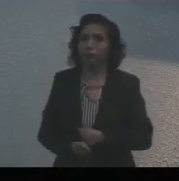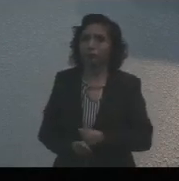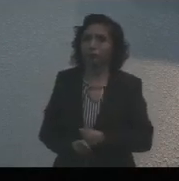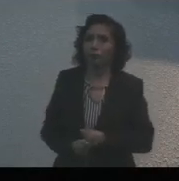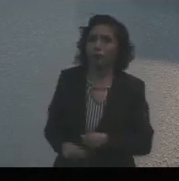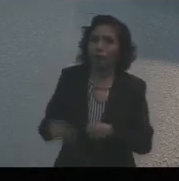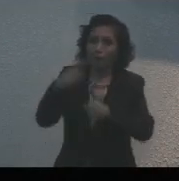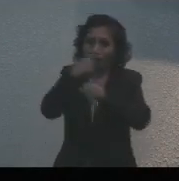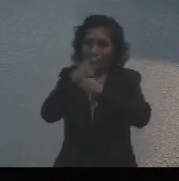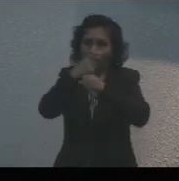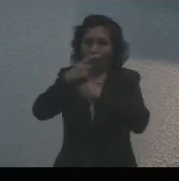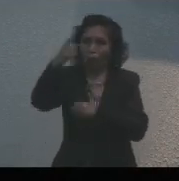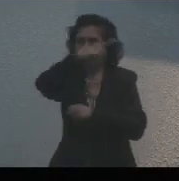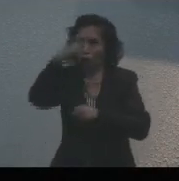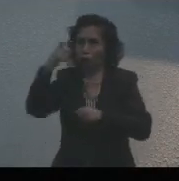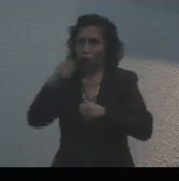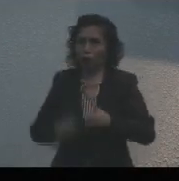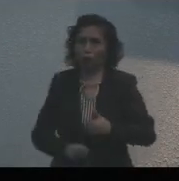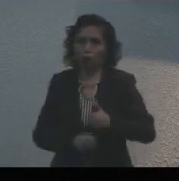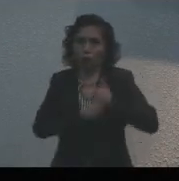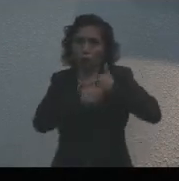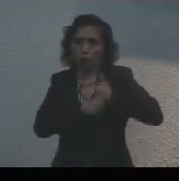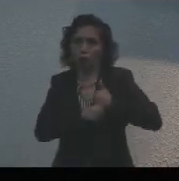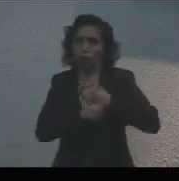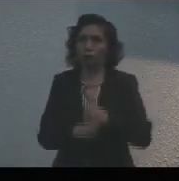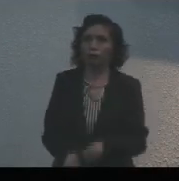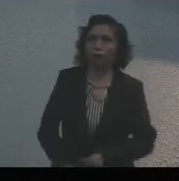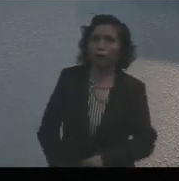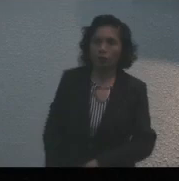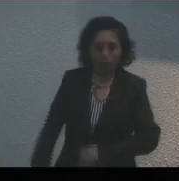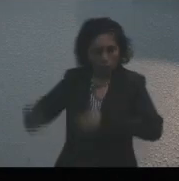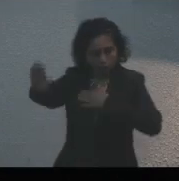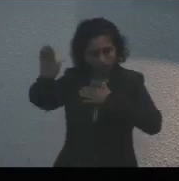Centenario del Ejército Mexicano. Lealtad y Servicio a México